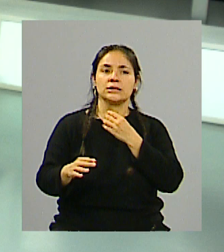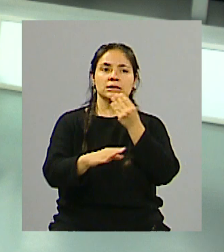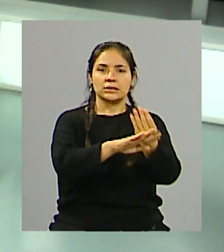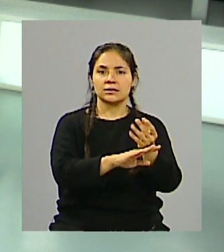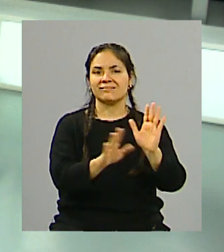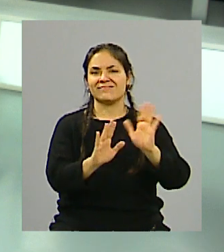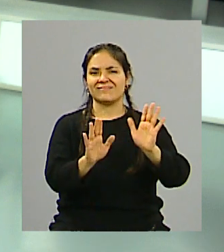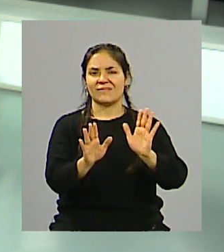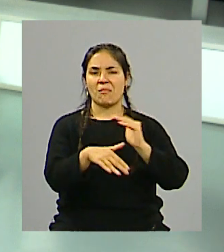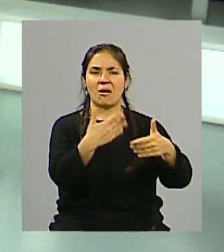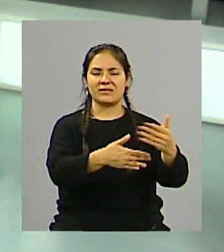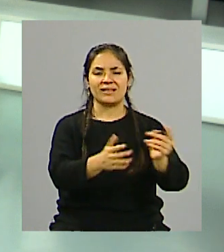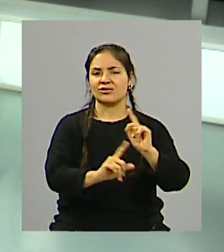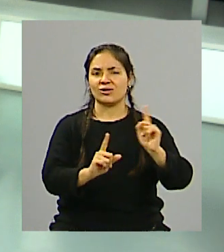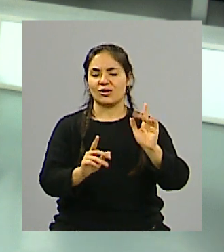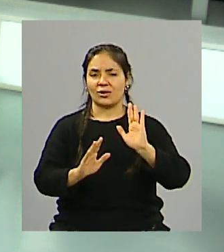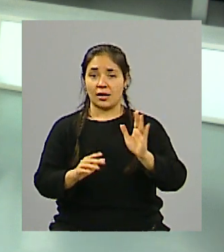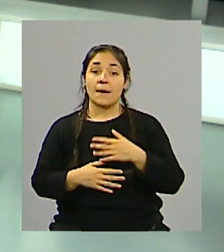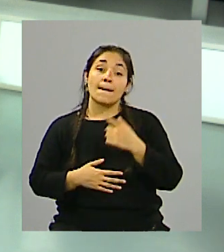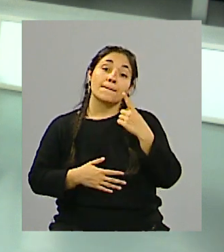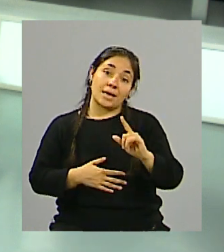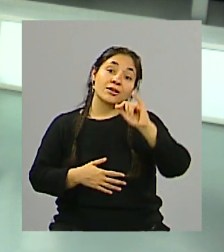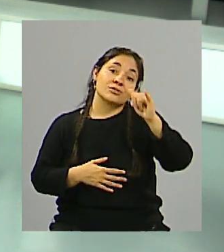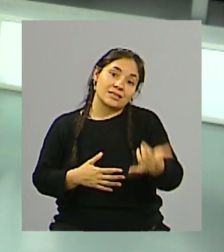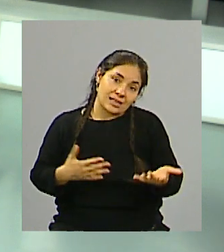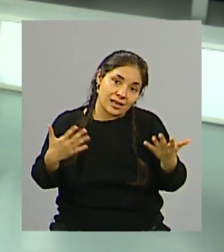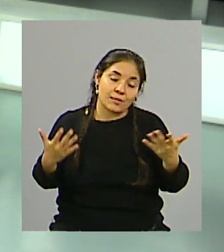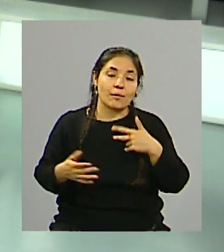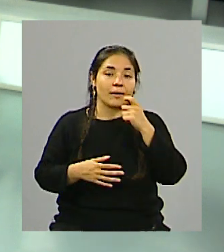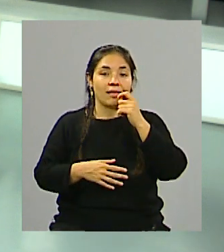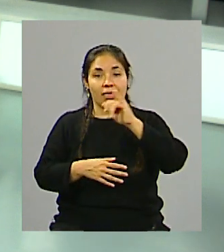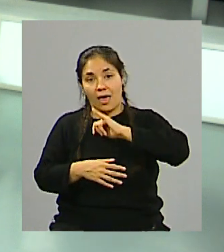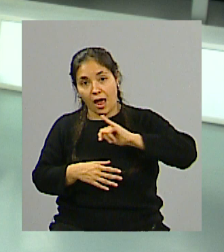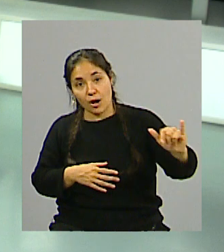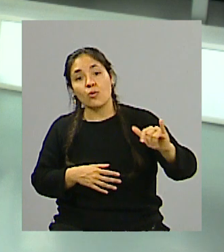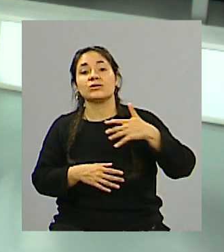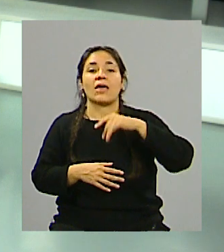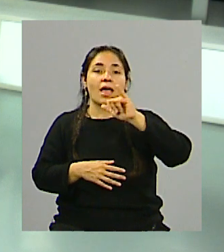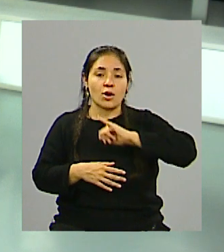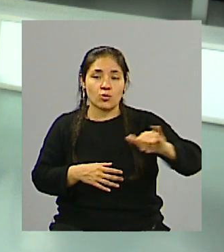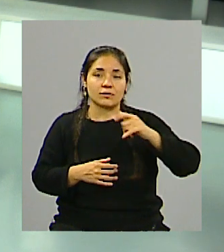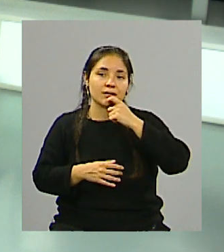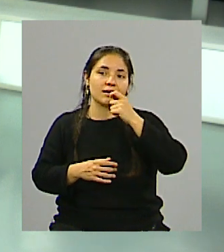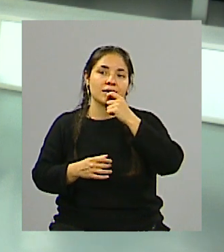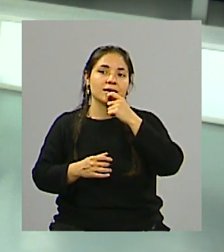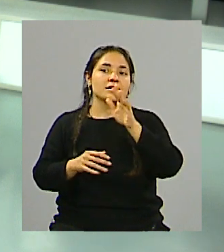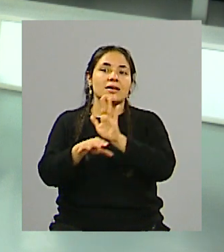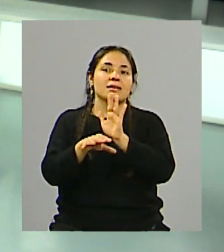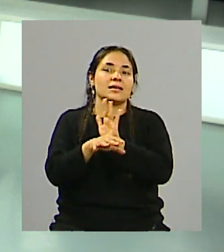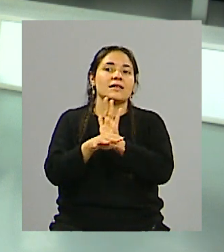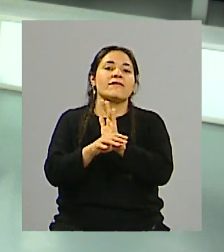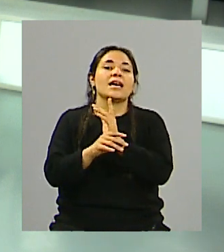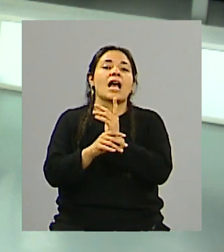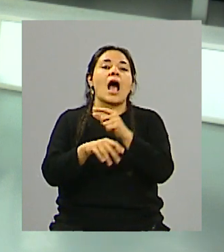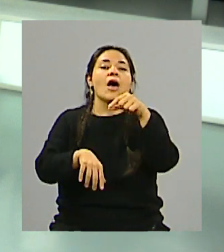atravesar ese proceso. Pero en realidad debería existir, porque si hubiera una denuncia por cada una de esas prácticas, que en realidad son mala praxis, porque